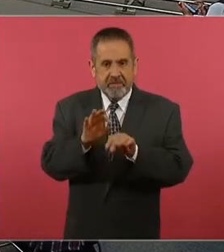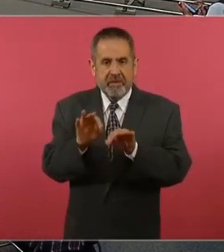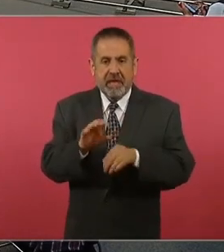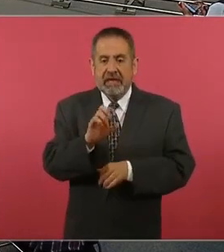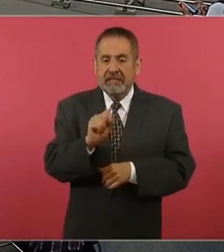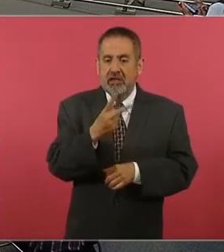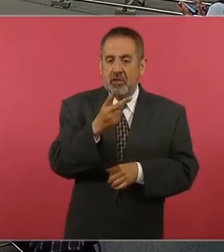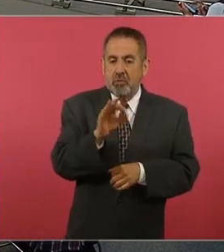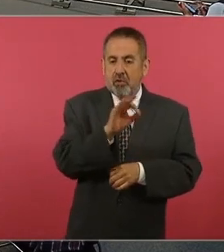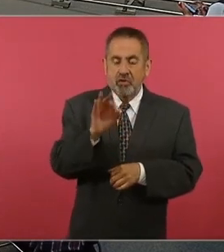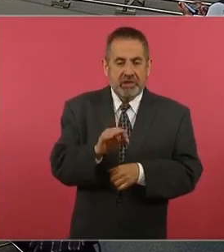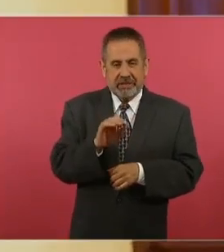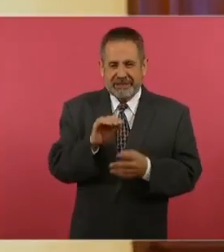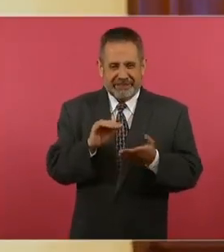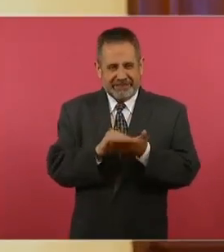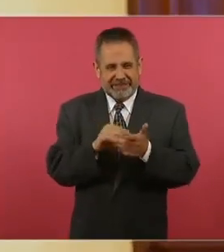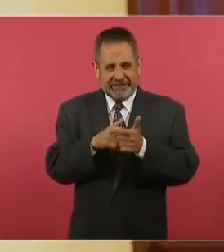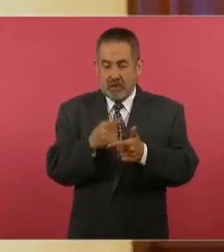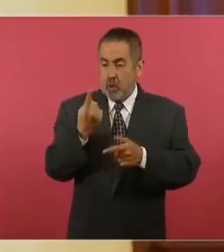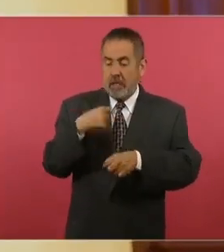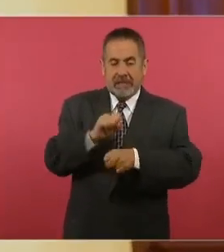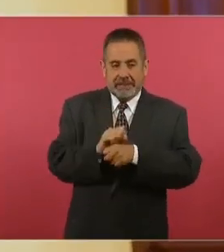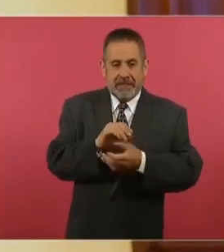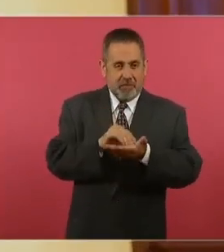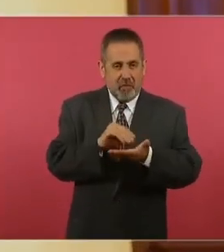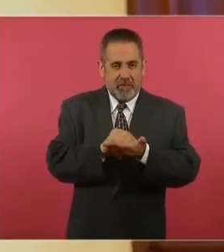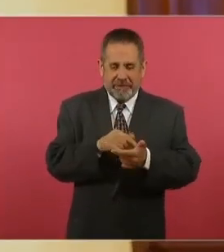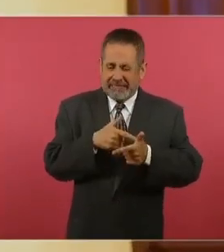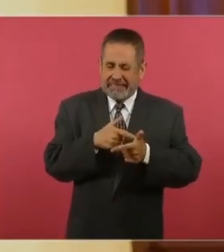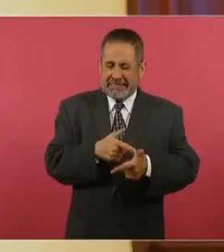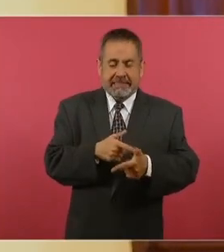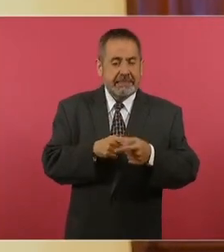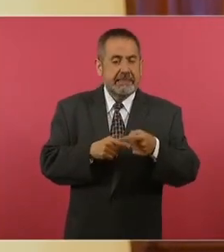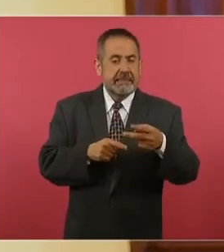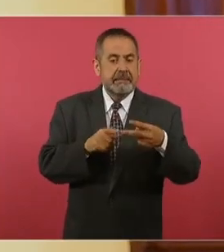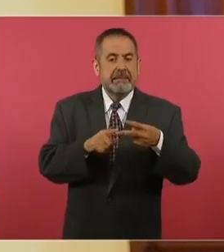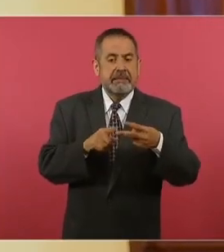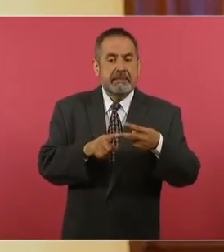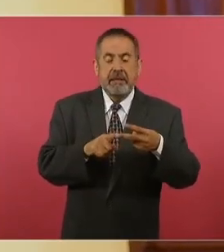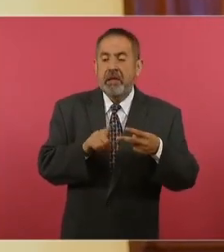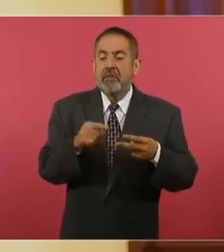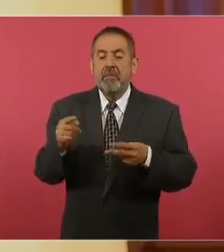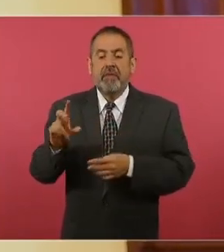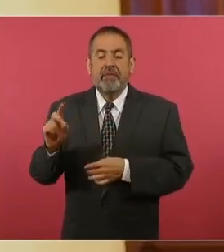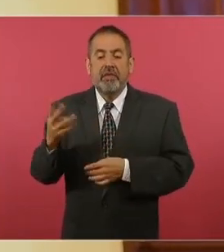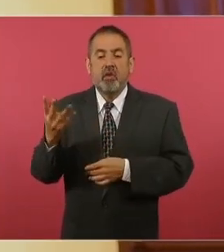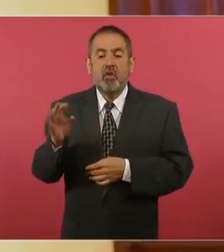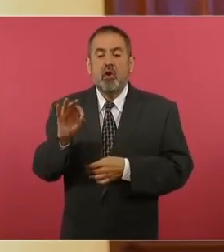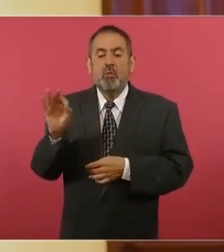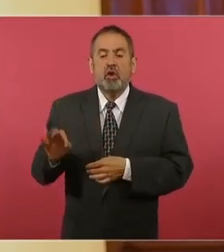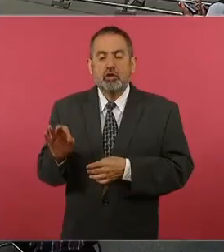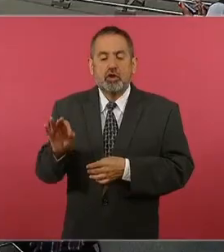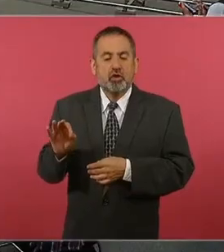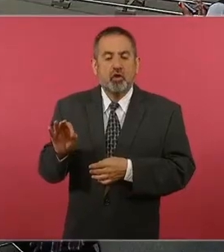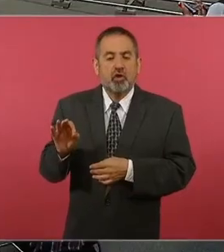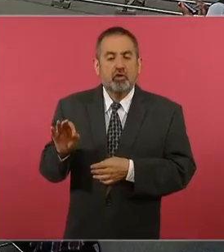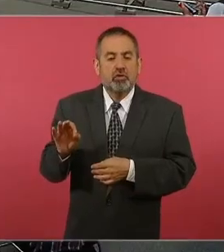el 62%, lo mantuvo, la semana pasada también tenía este porcentaje, y bueno, tiene un 34%